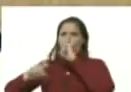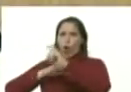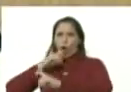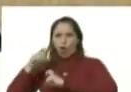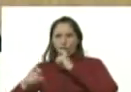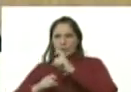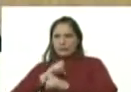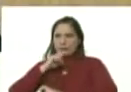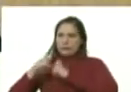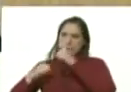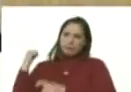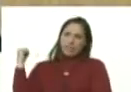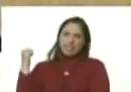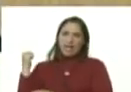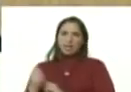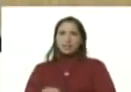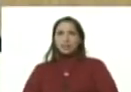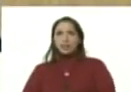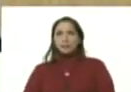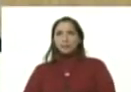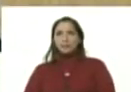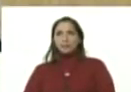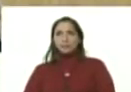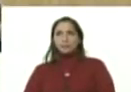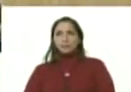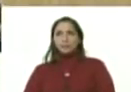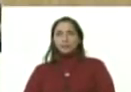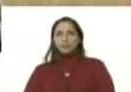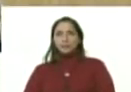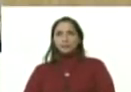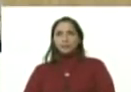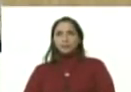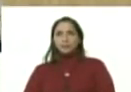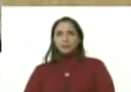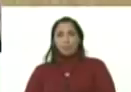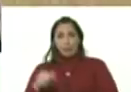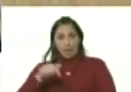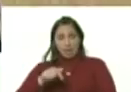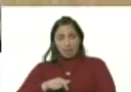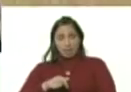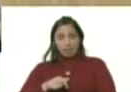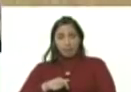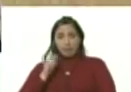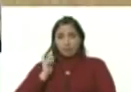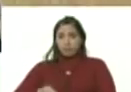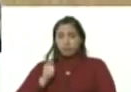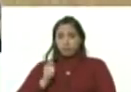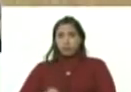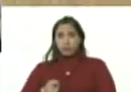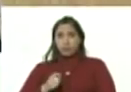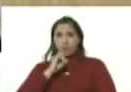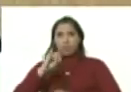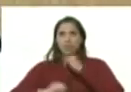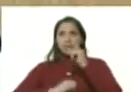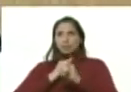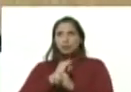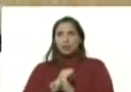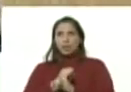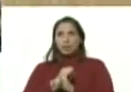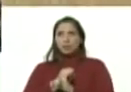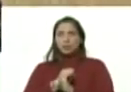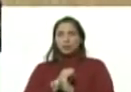personalizadas con odio, que ellos sabrán lo que hacen. Aquí la Corte Penal Internacional, bueno, llegó incluso